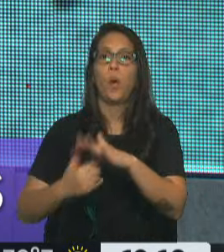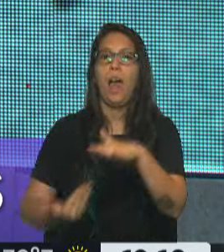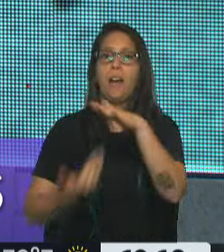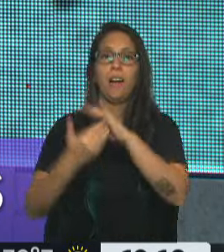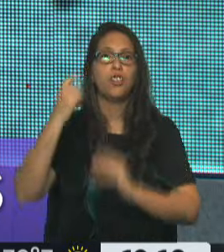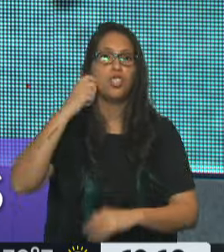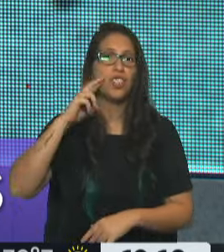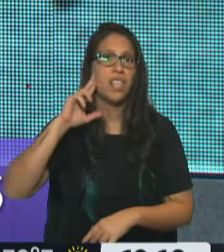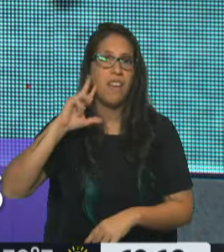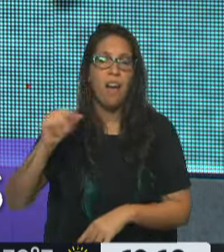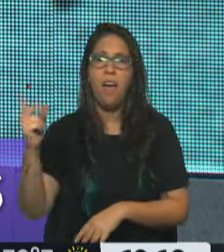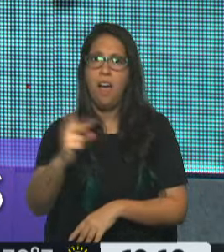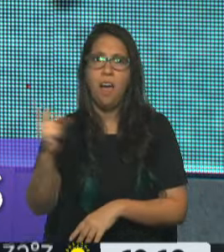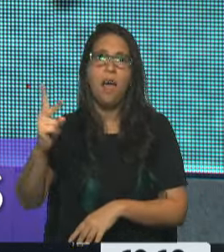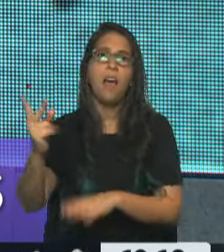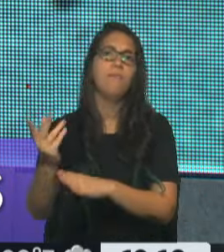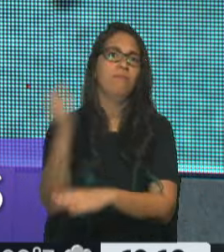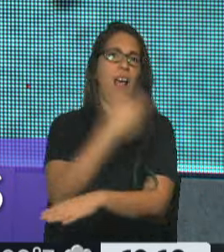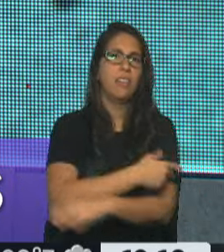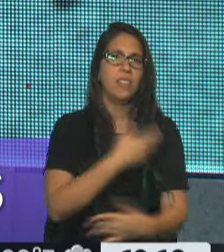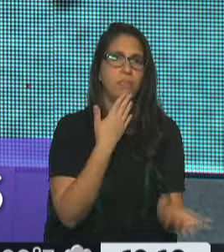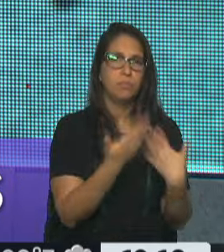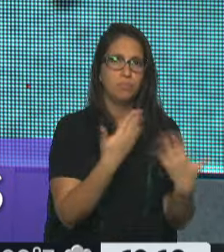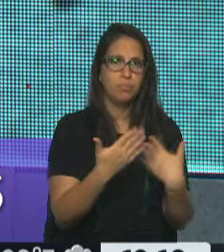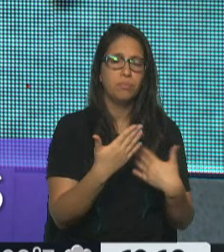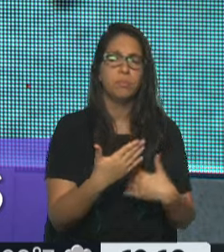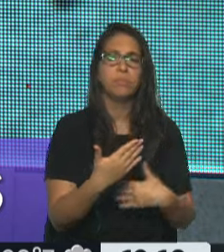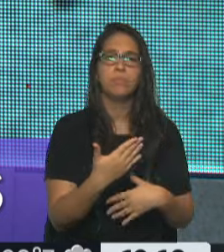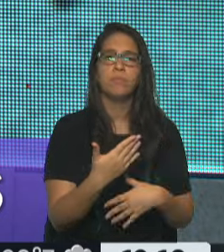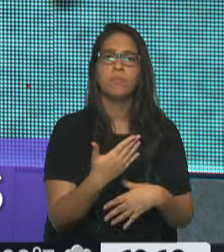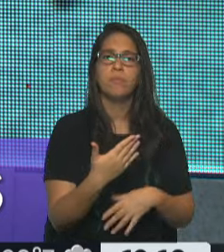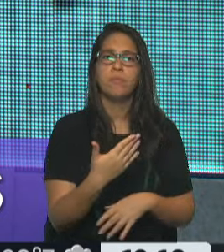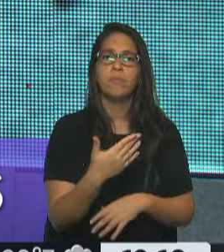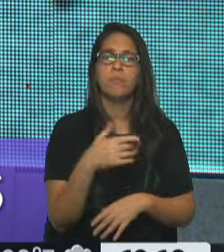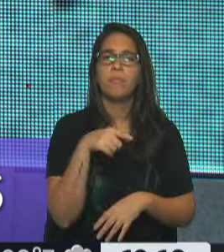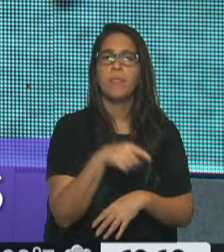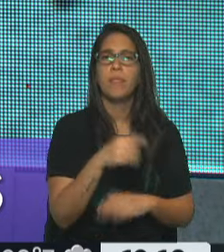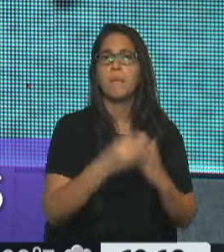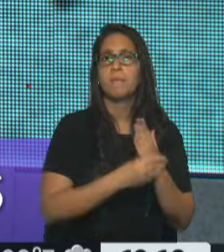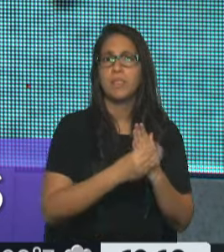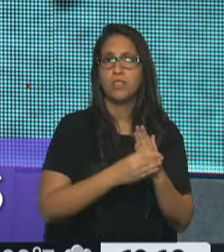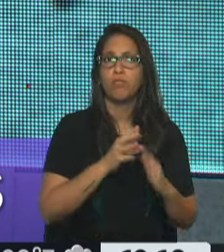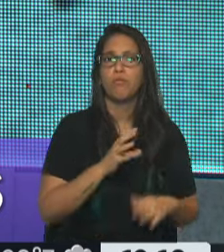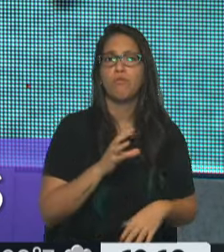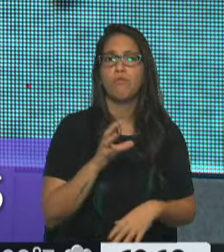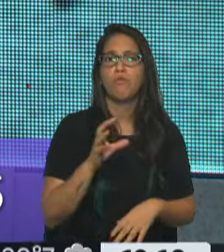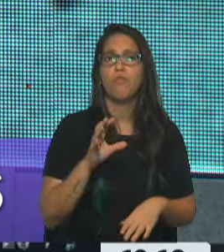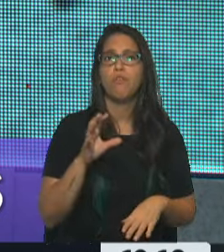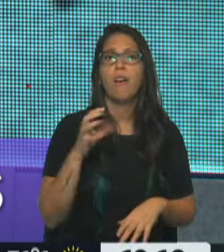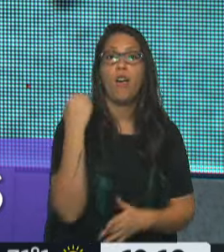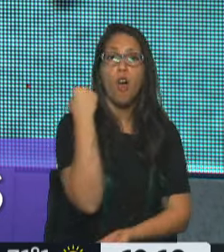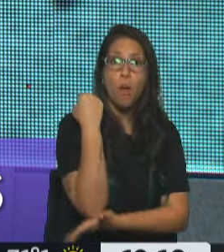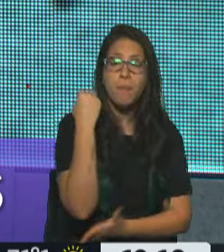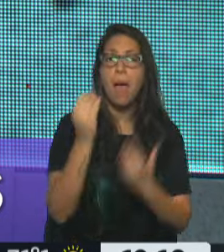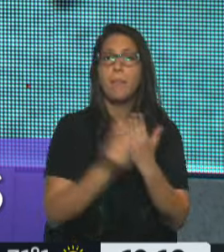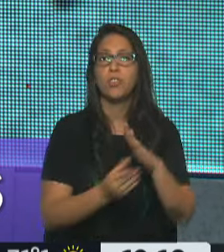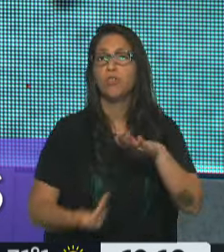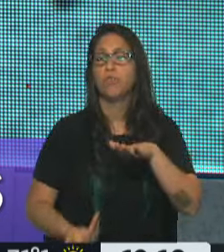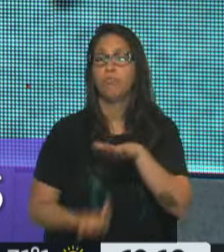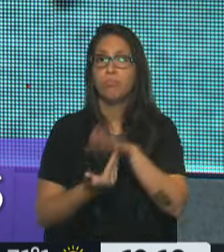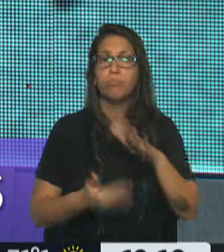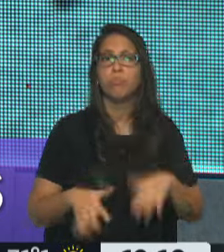internacional porque antes va a estar el jefe de gabinete y también el ministro de economía